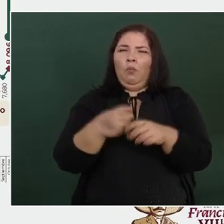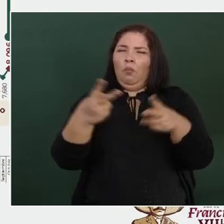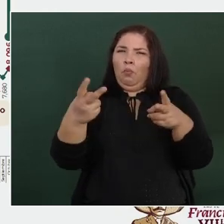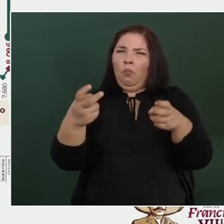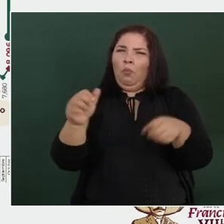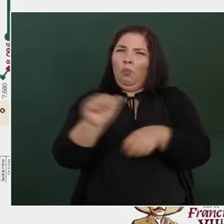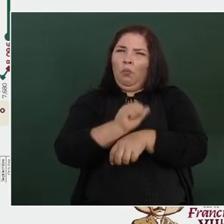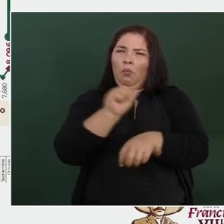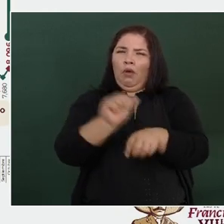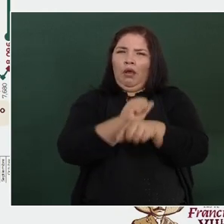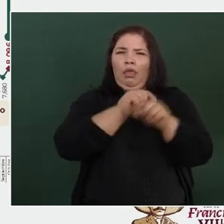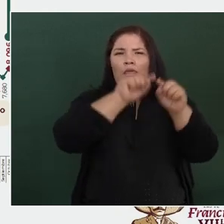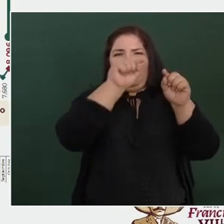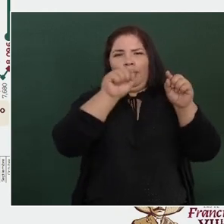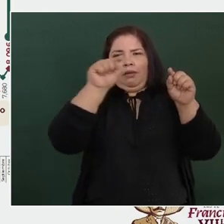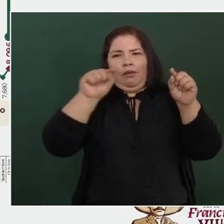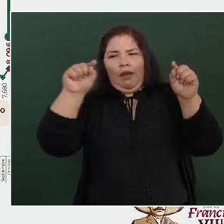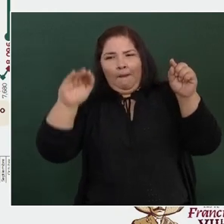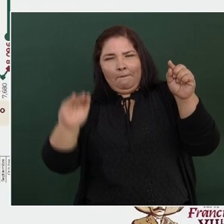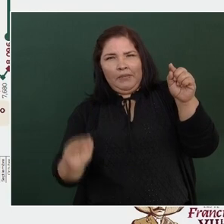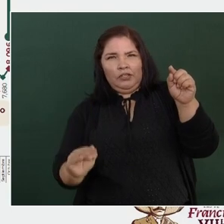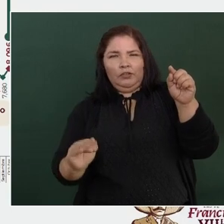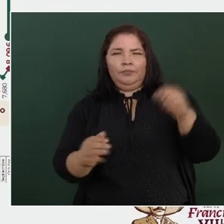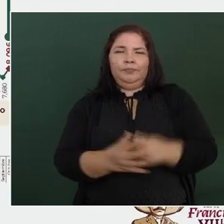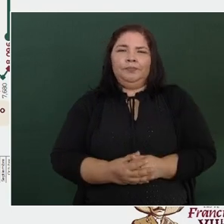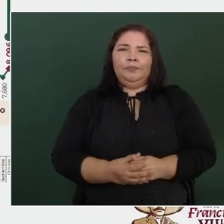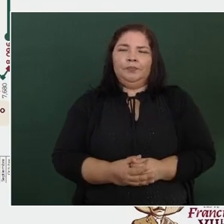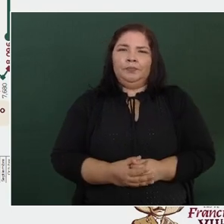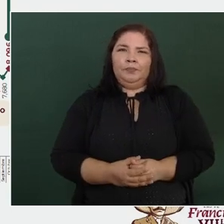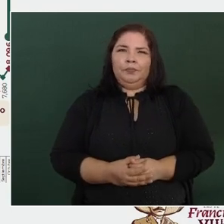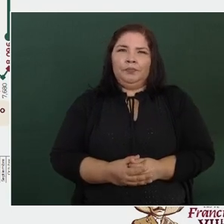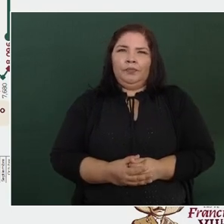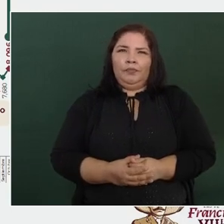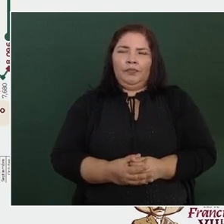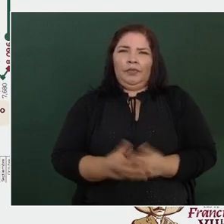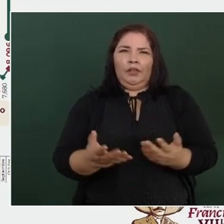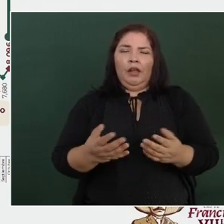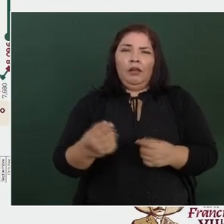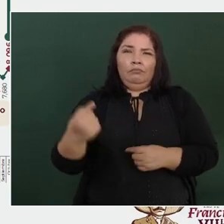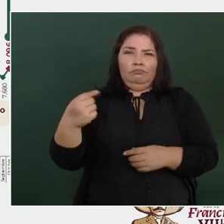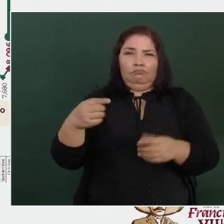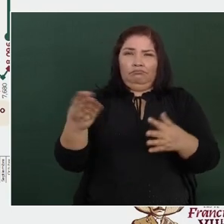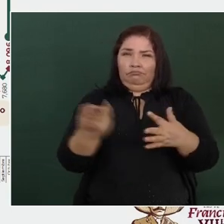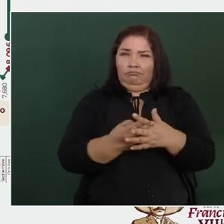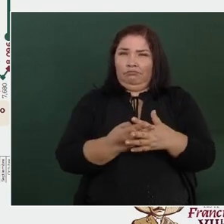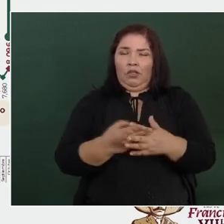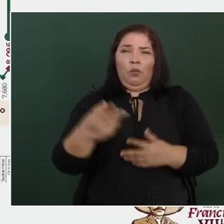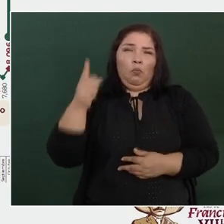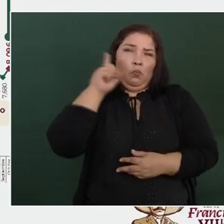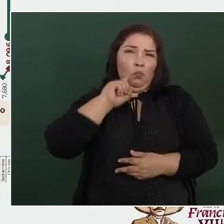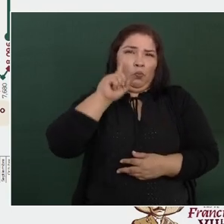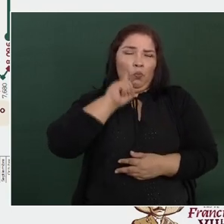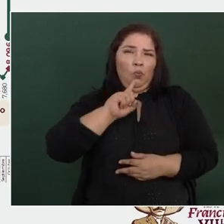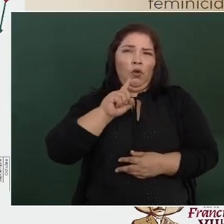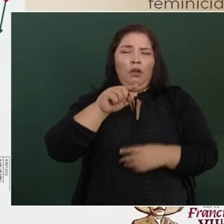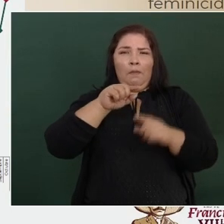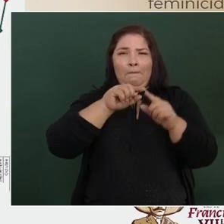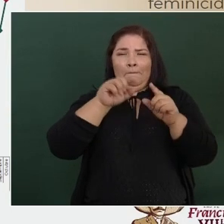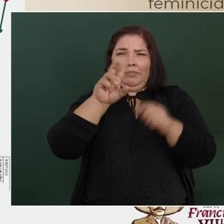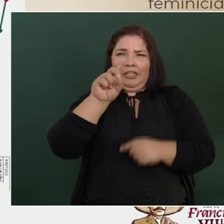vehículo claramente a la baja. Adelante. El feminicidio también tuvo una reducción de